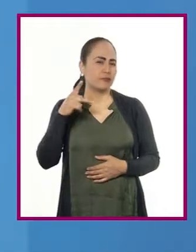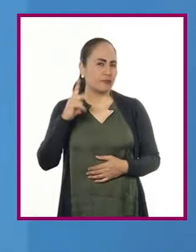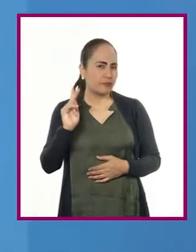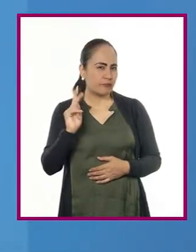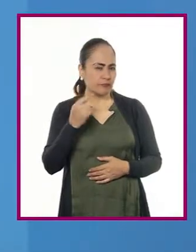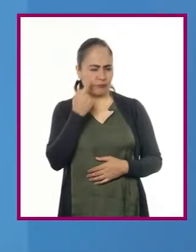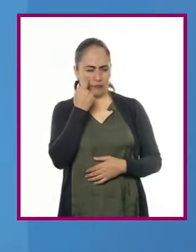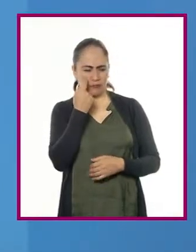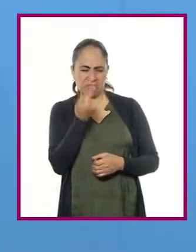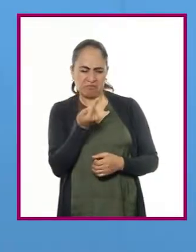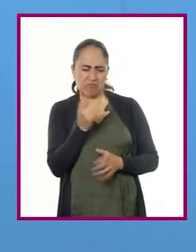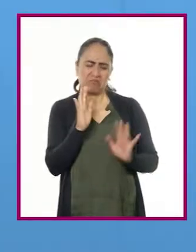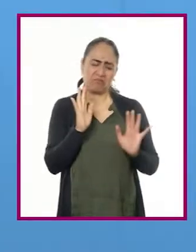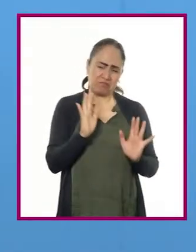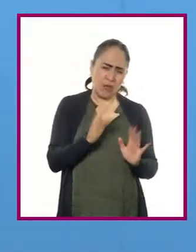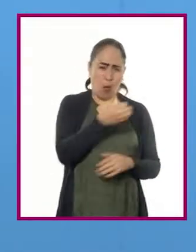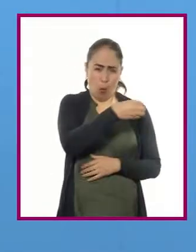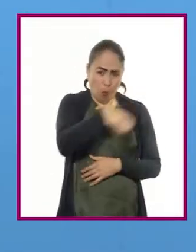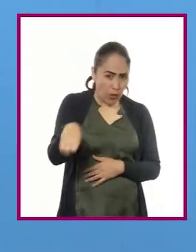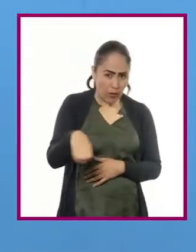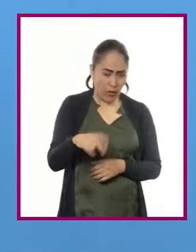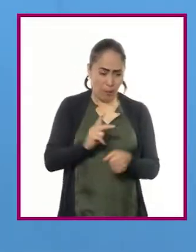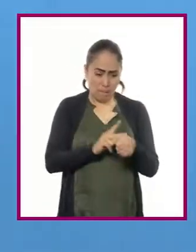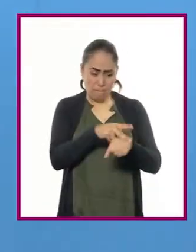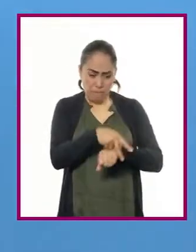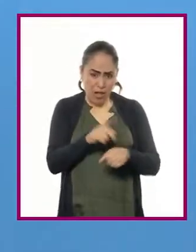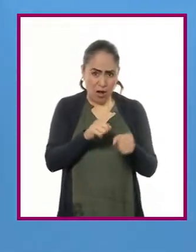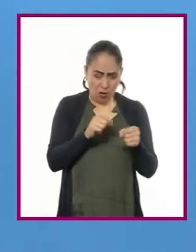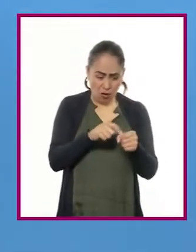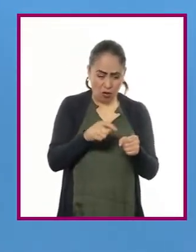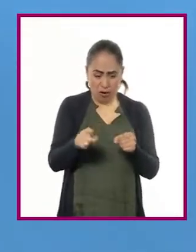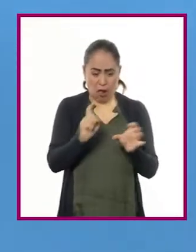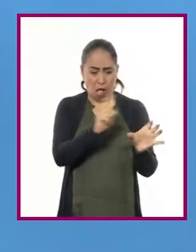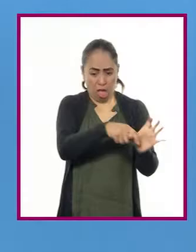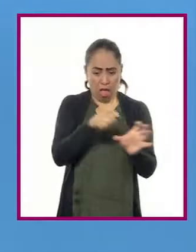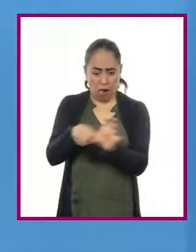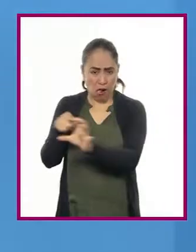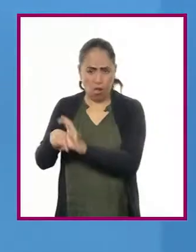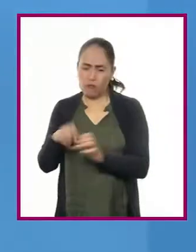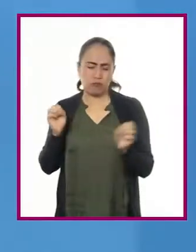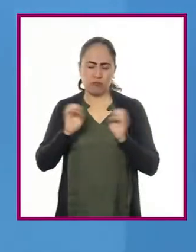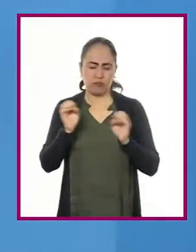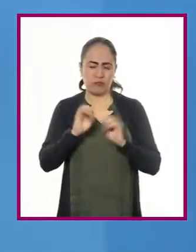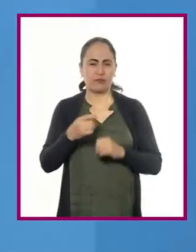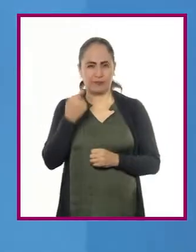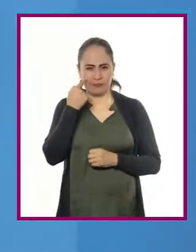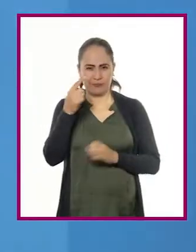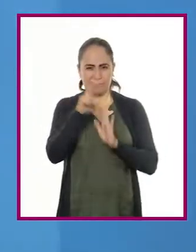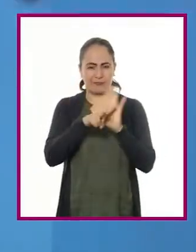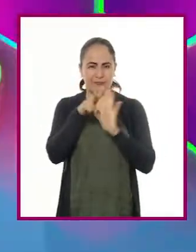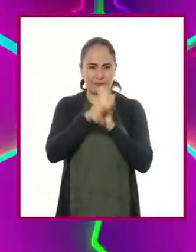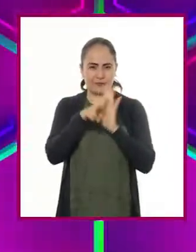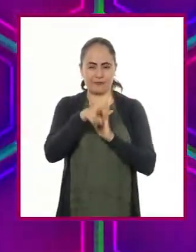un aspecto flexible. Antes de continuar, les invito a ver y escuchar el siguiente video.